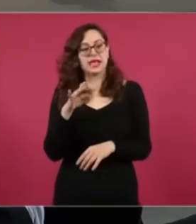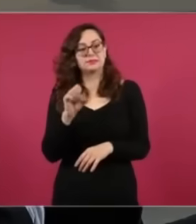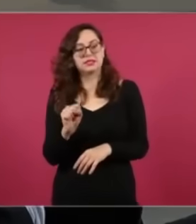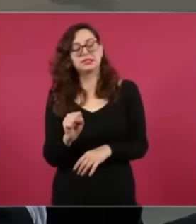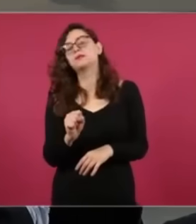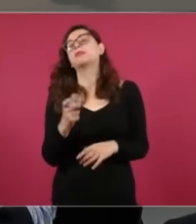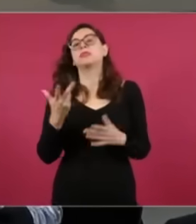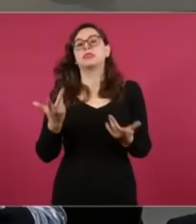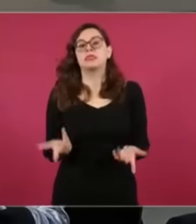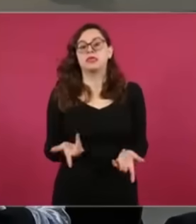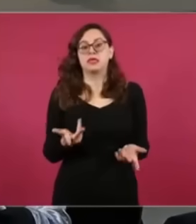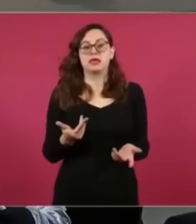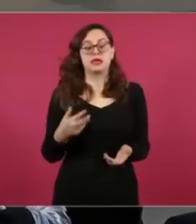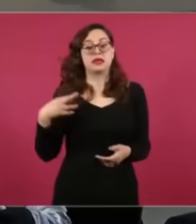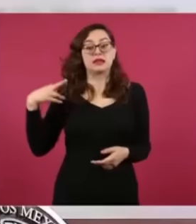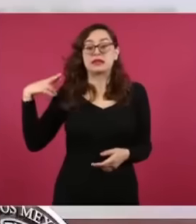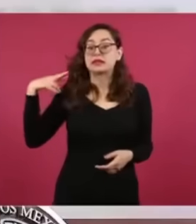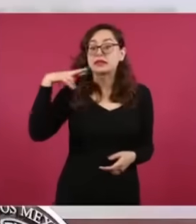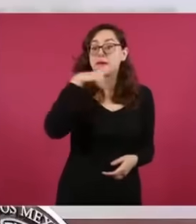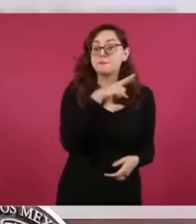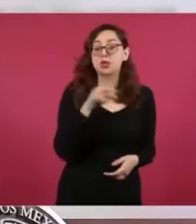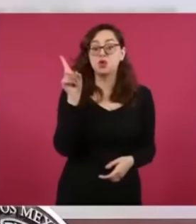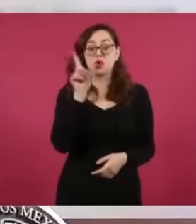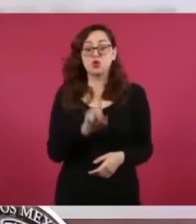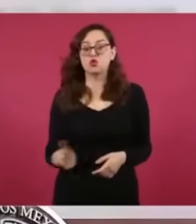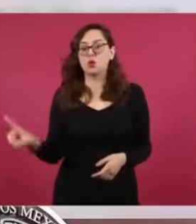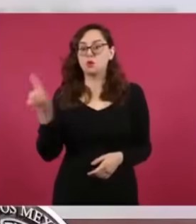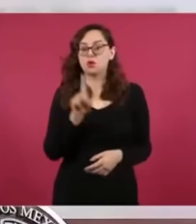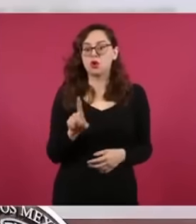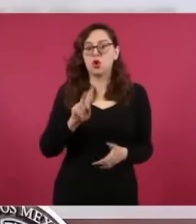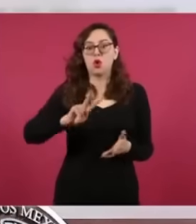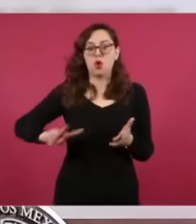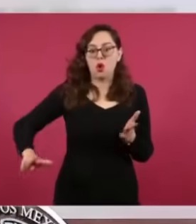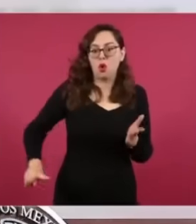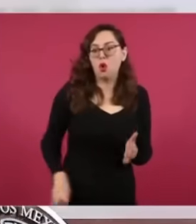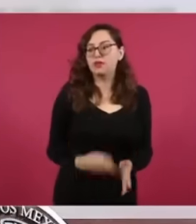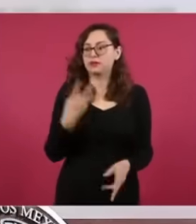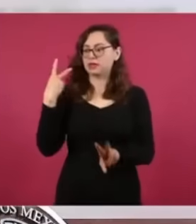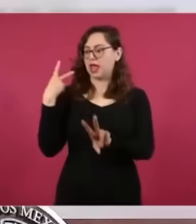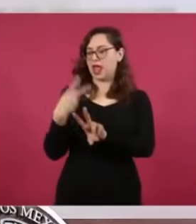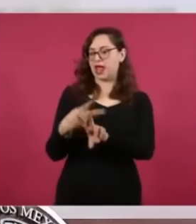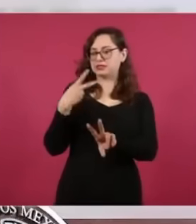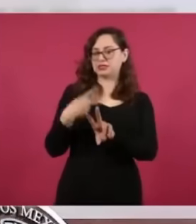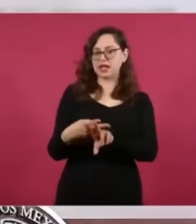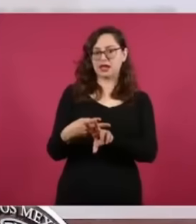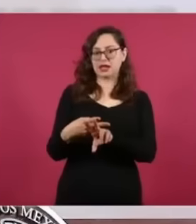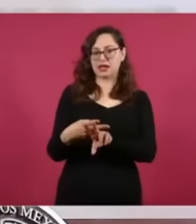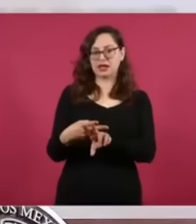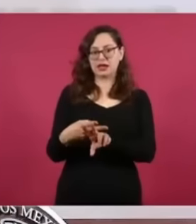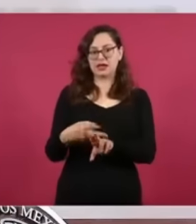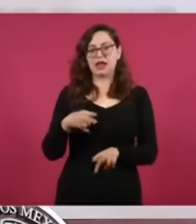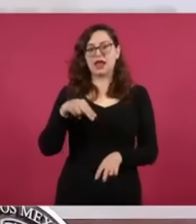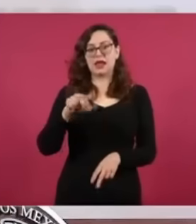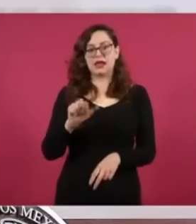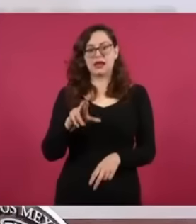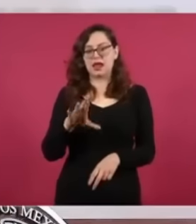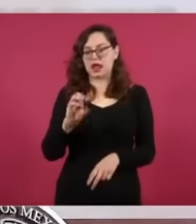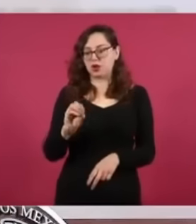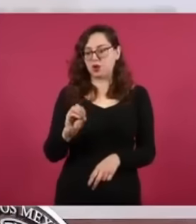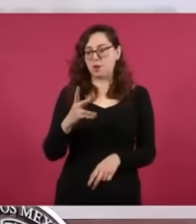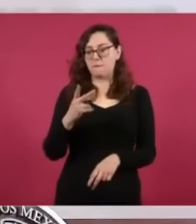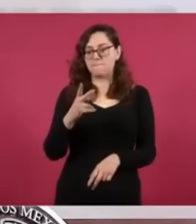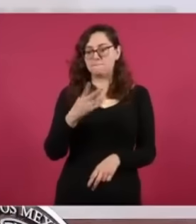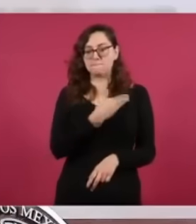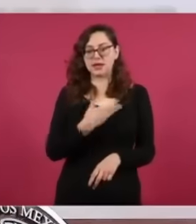de agosto, casualmente, se activó de nuevo la campaña en redes de hashtag narcopresidente